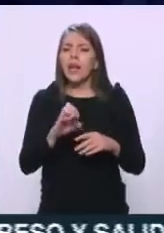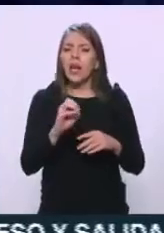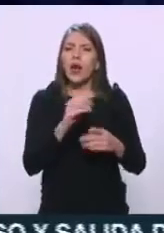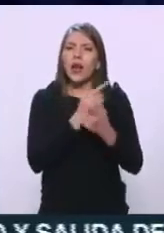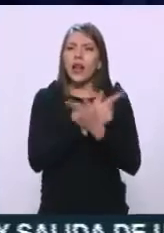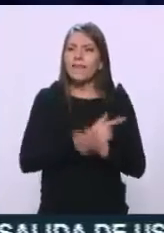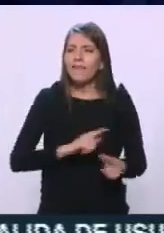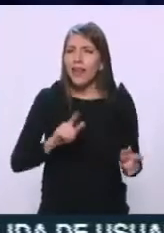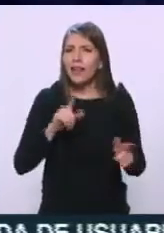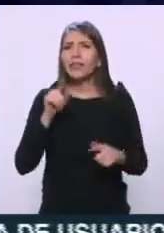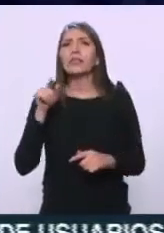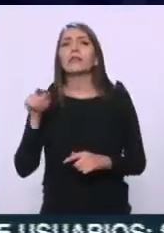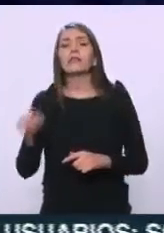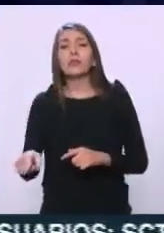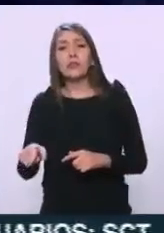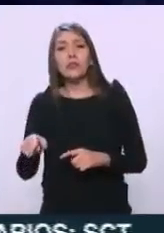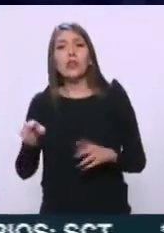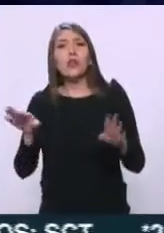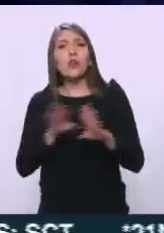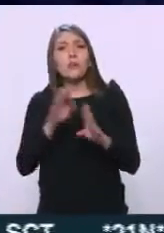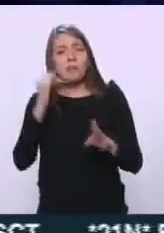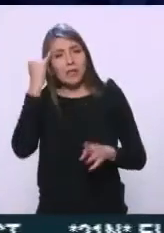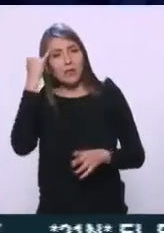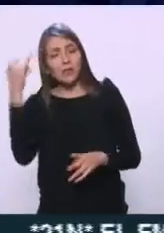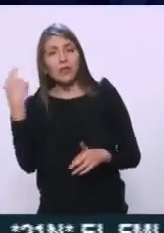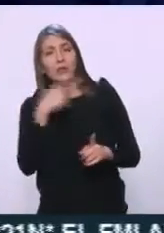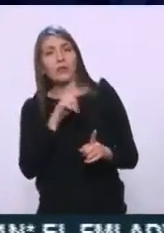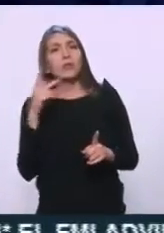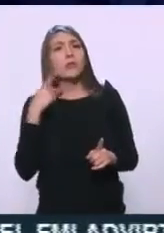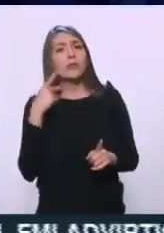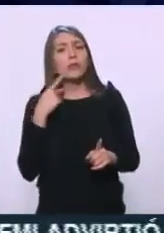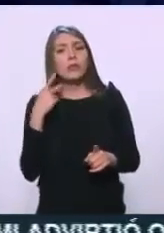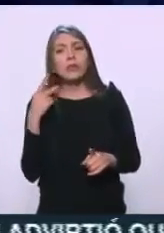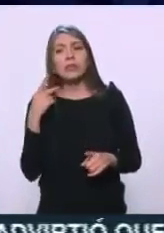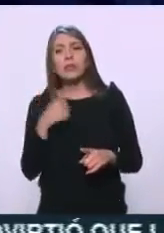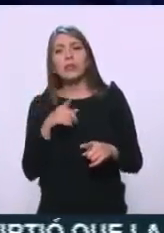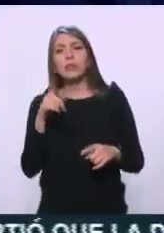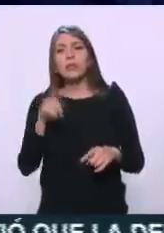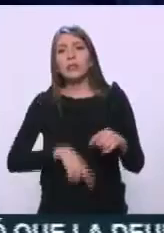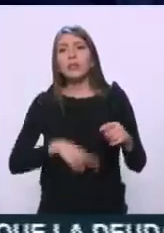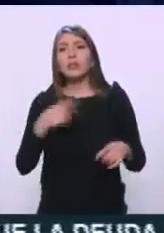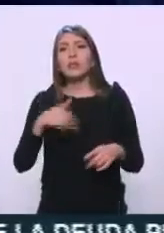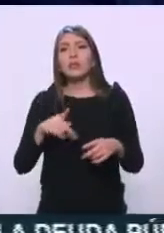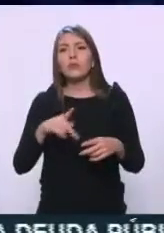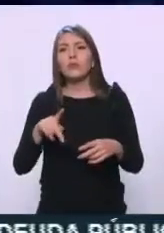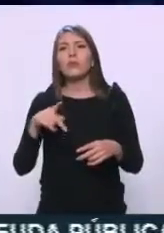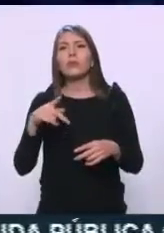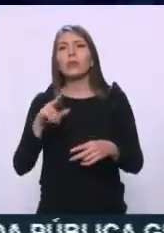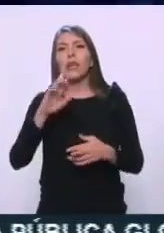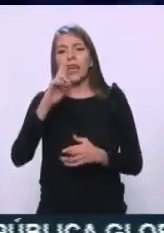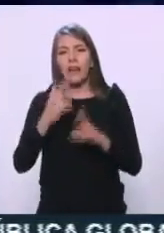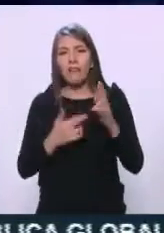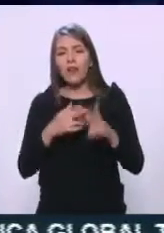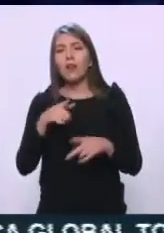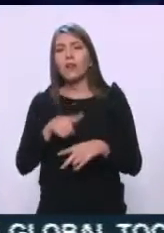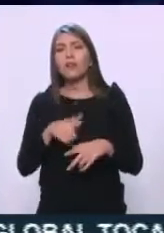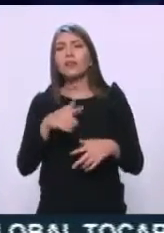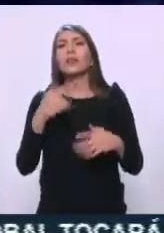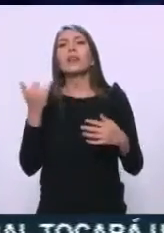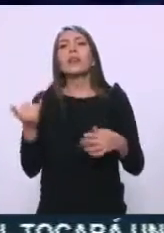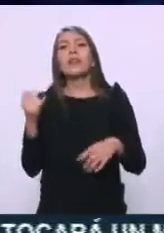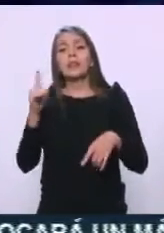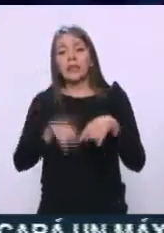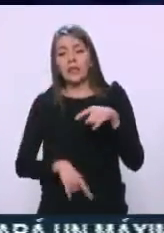abandona la ideología política del Partido Nacional Revolucionario, del PRI en muchos momentos, y